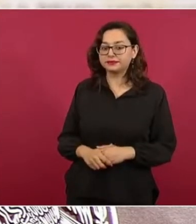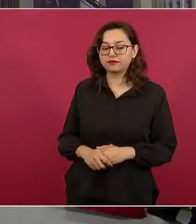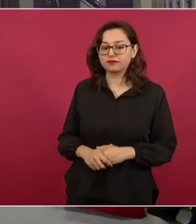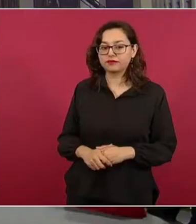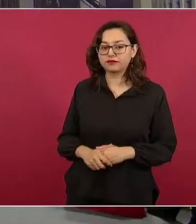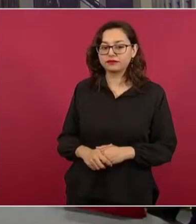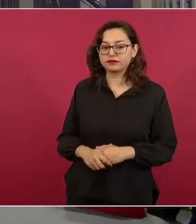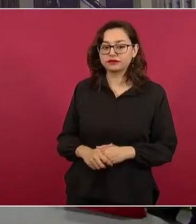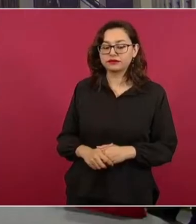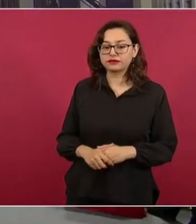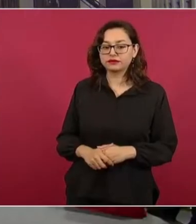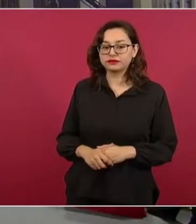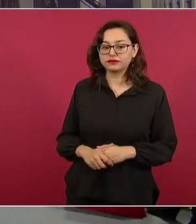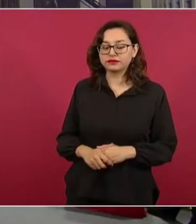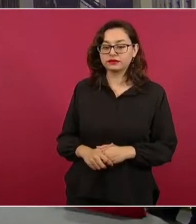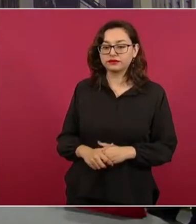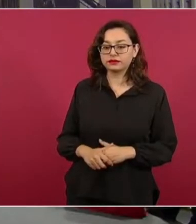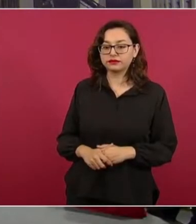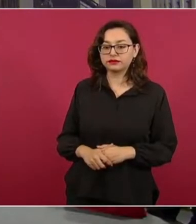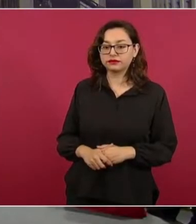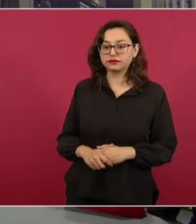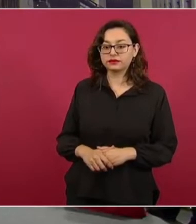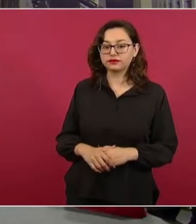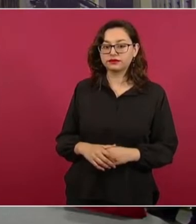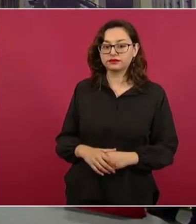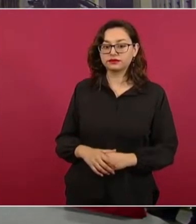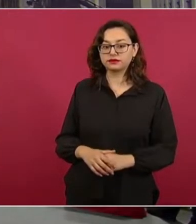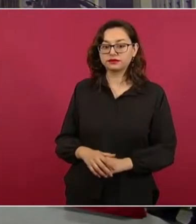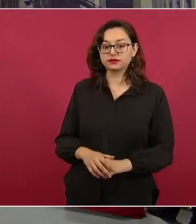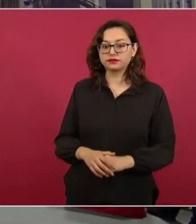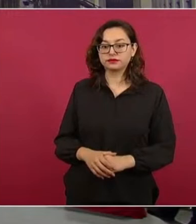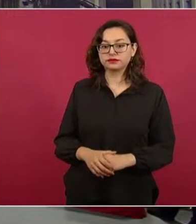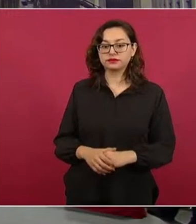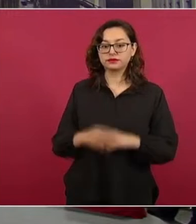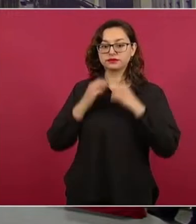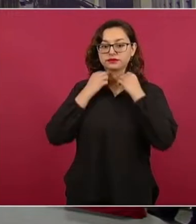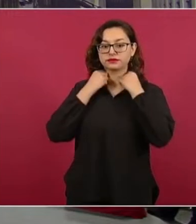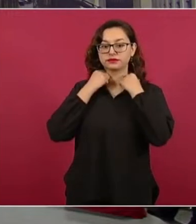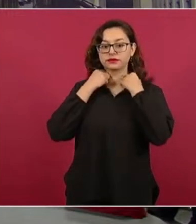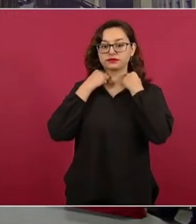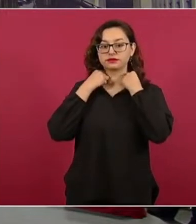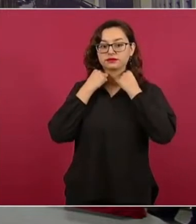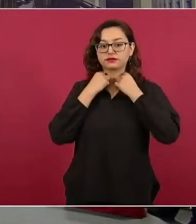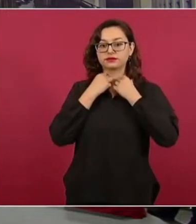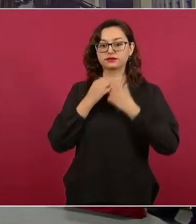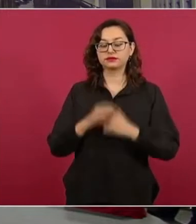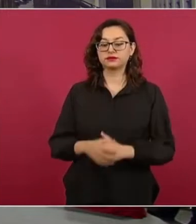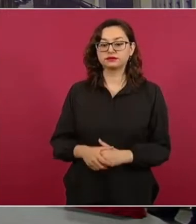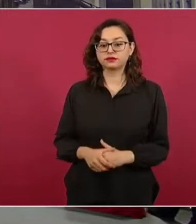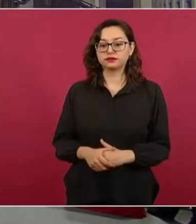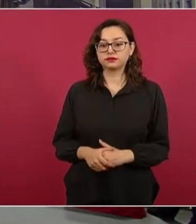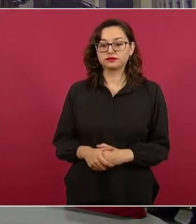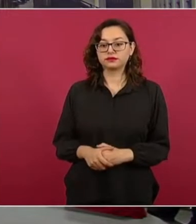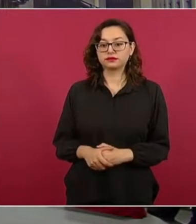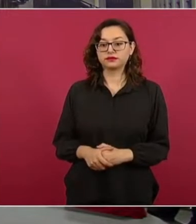Presidente, pero Jiménez Ponce dice que el tema son los controladores aéreos, que hay un desorden de los controladores aéreos y que también hay